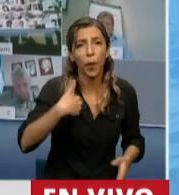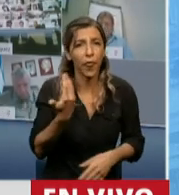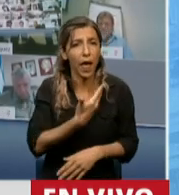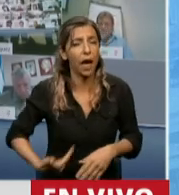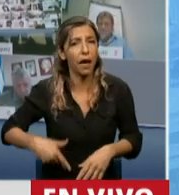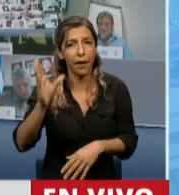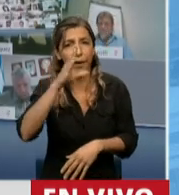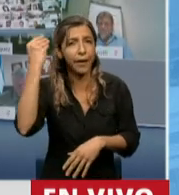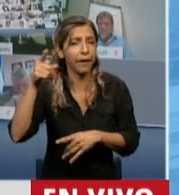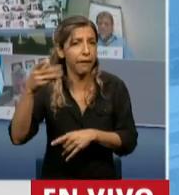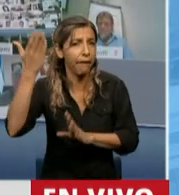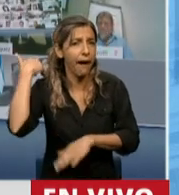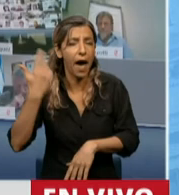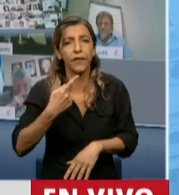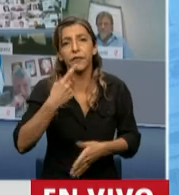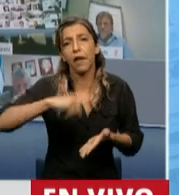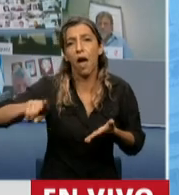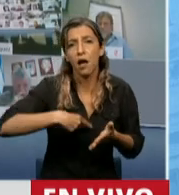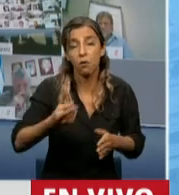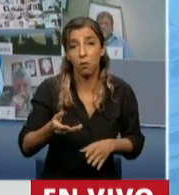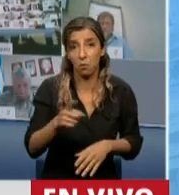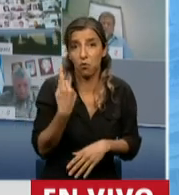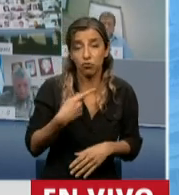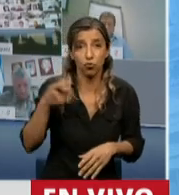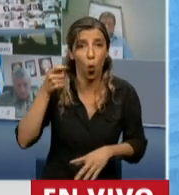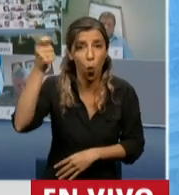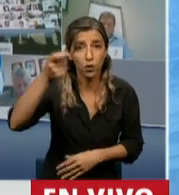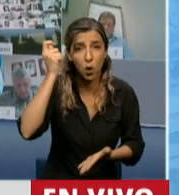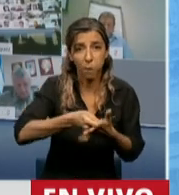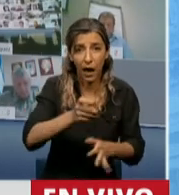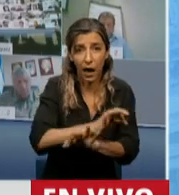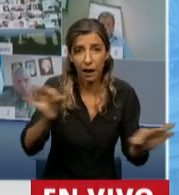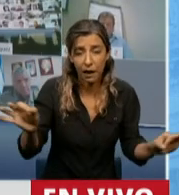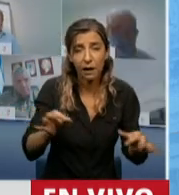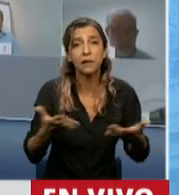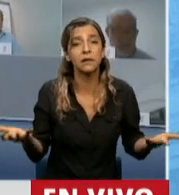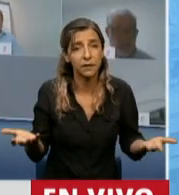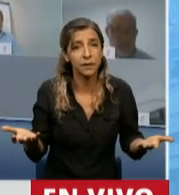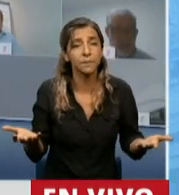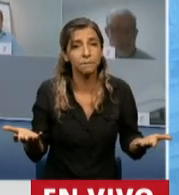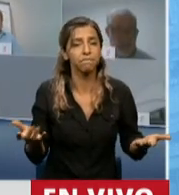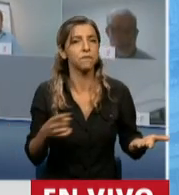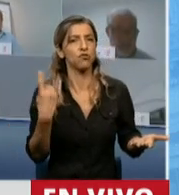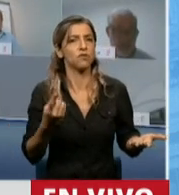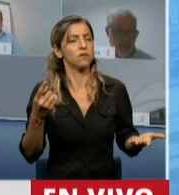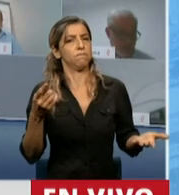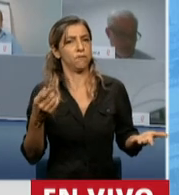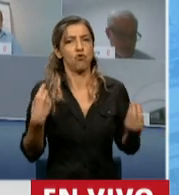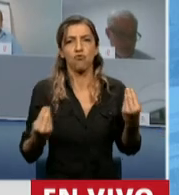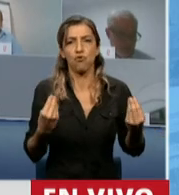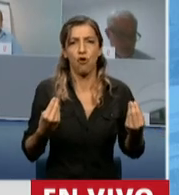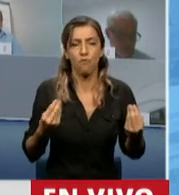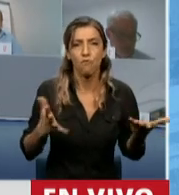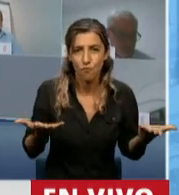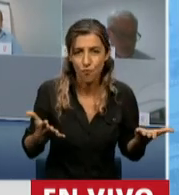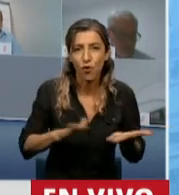pagamos 6 veces más juicios y dejamos de apelar a la sentencia firme que pusieron blanco sobre negro en